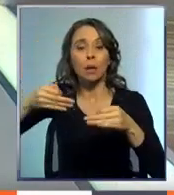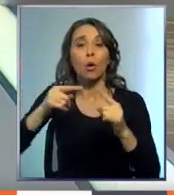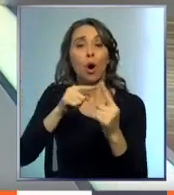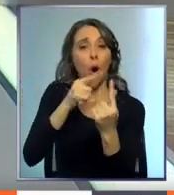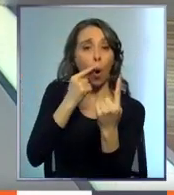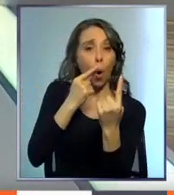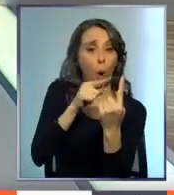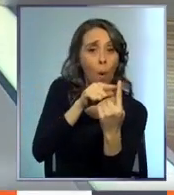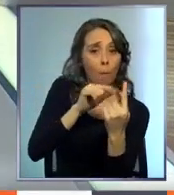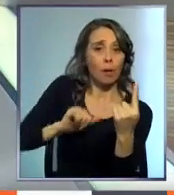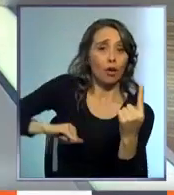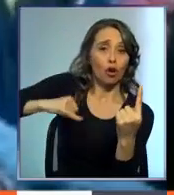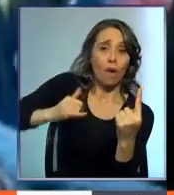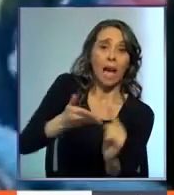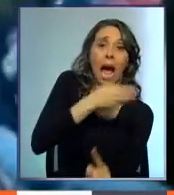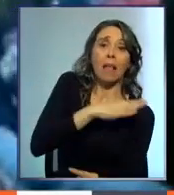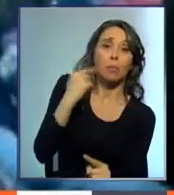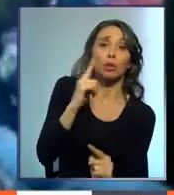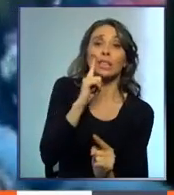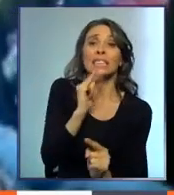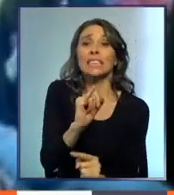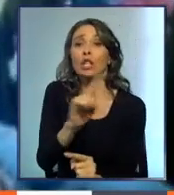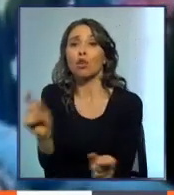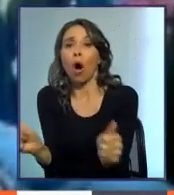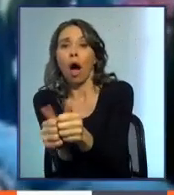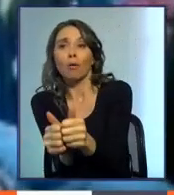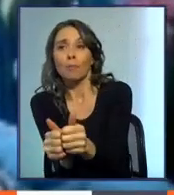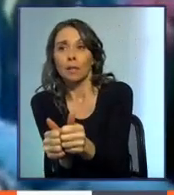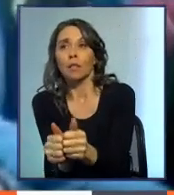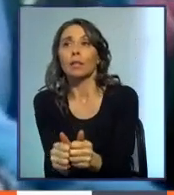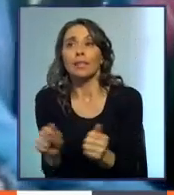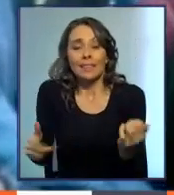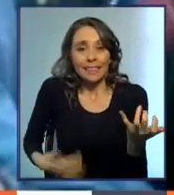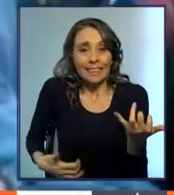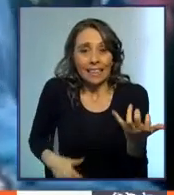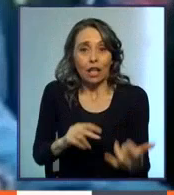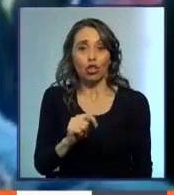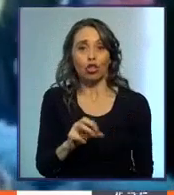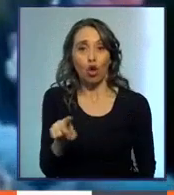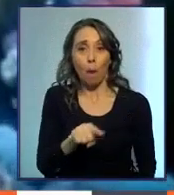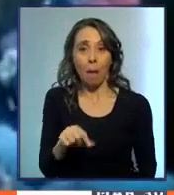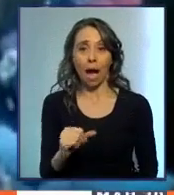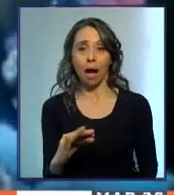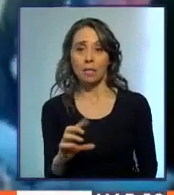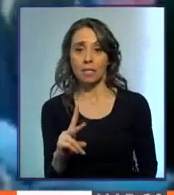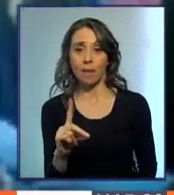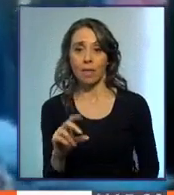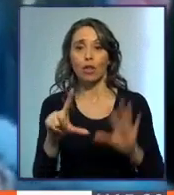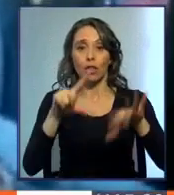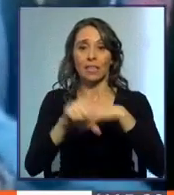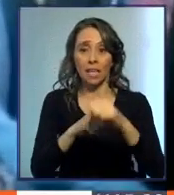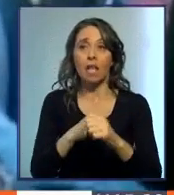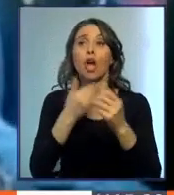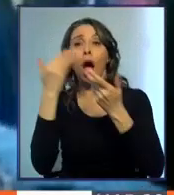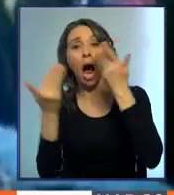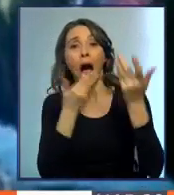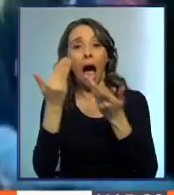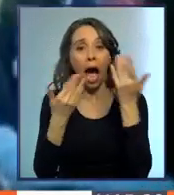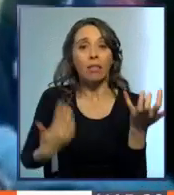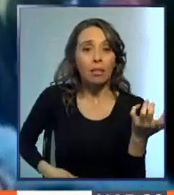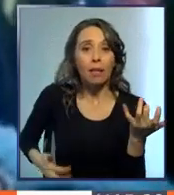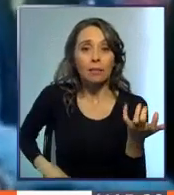acompañado antes de su muerte. Tomás Acevedo solo tenía 17 años, pero ya cantaba.